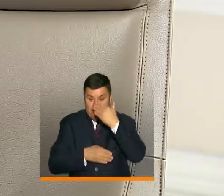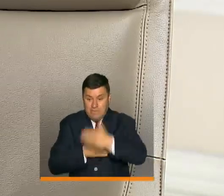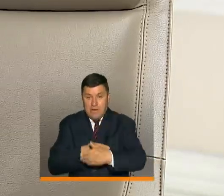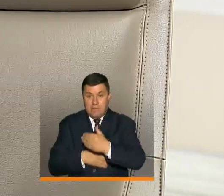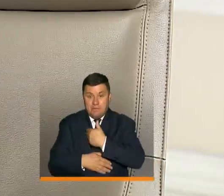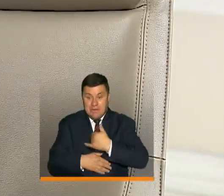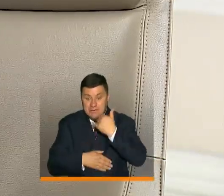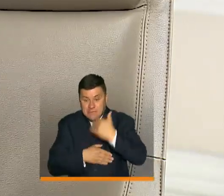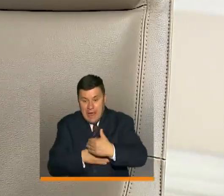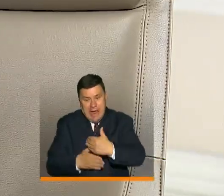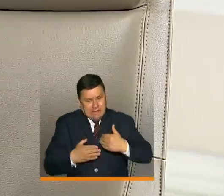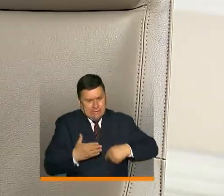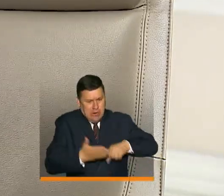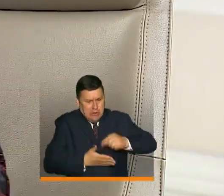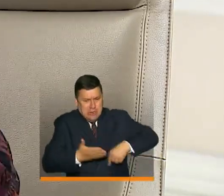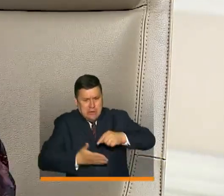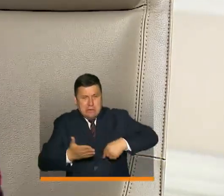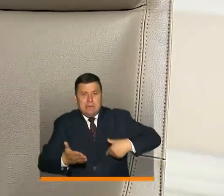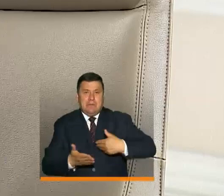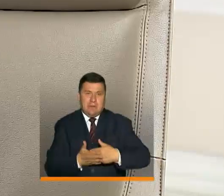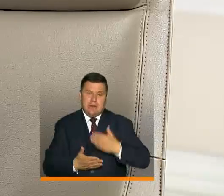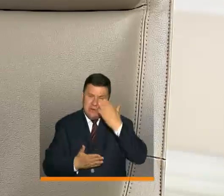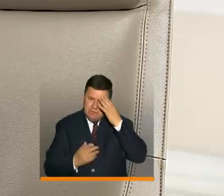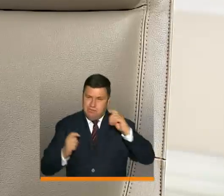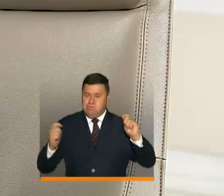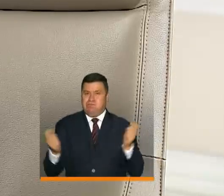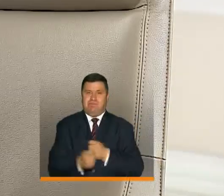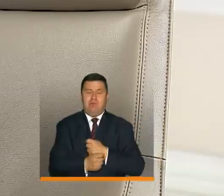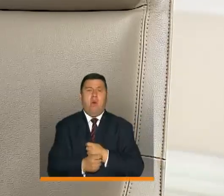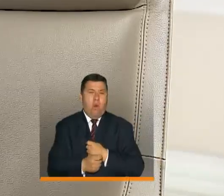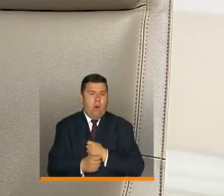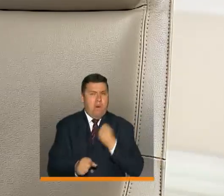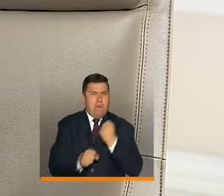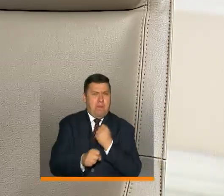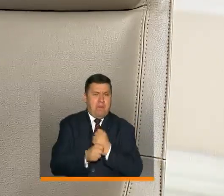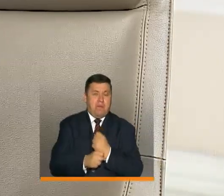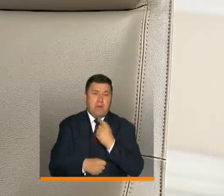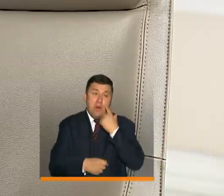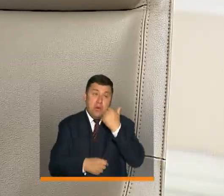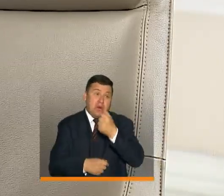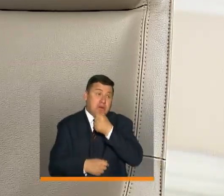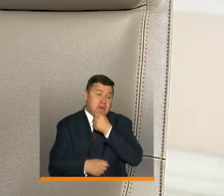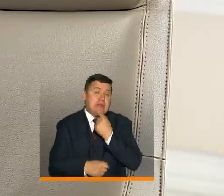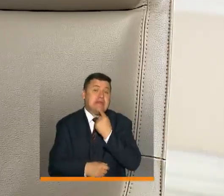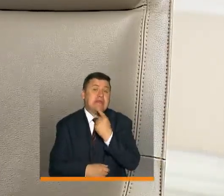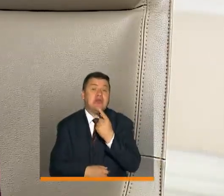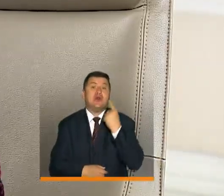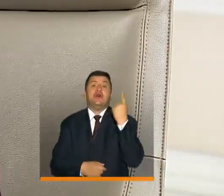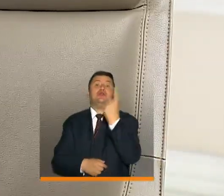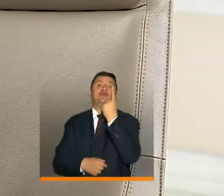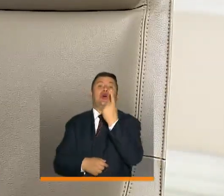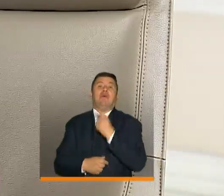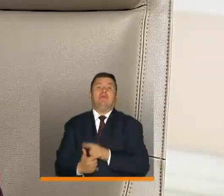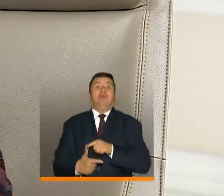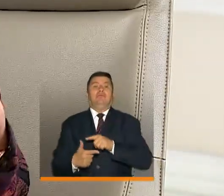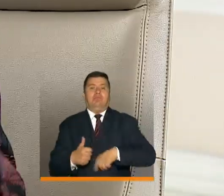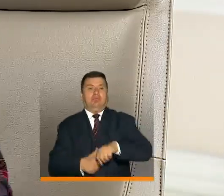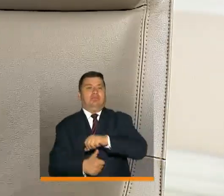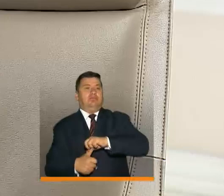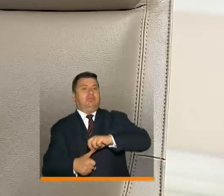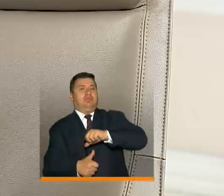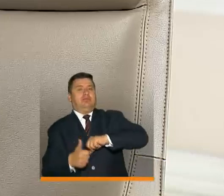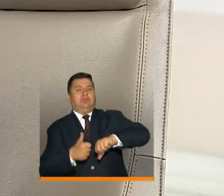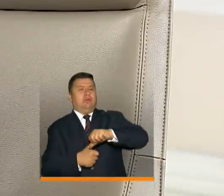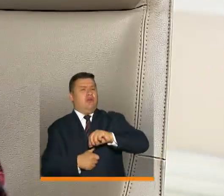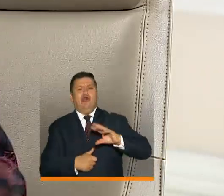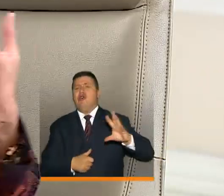fundamentales para completar, como digo, esta cuarta generación de concesiones, que una muy buena noticia es decir que no solo se ha reactivado con el concurso